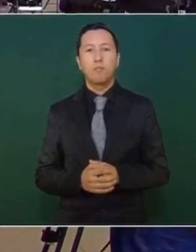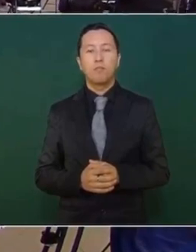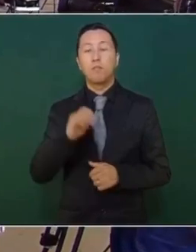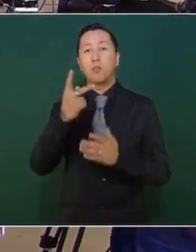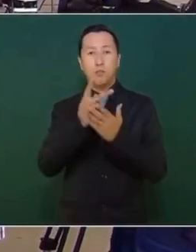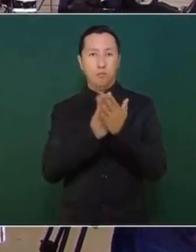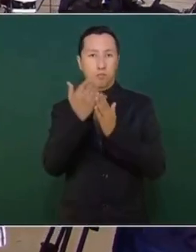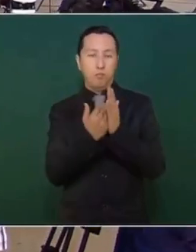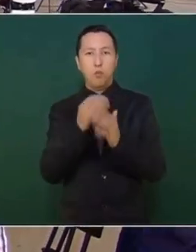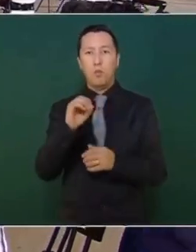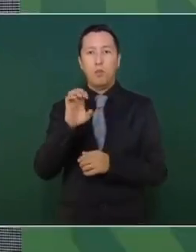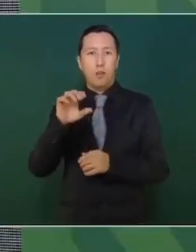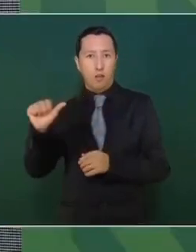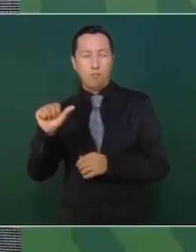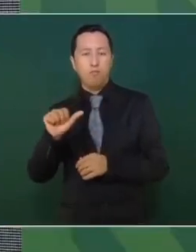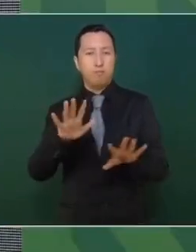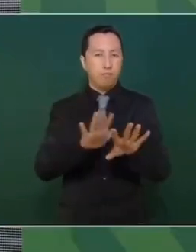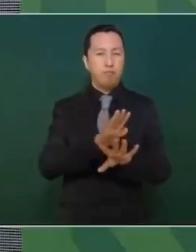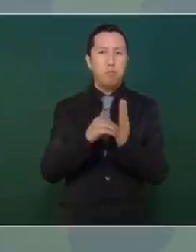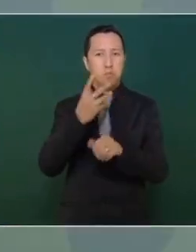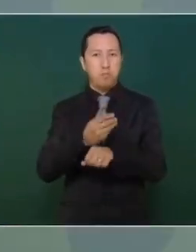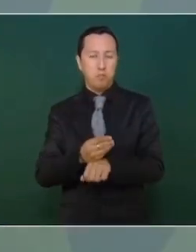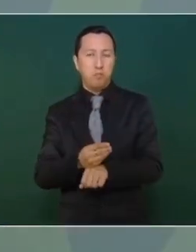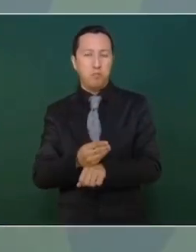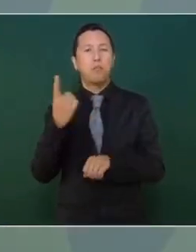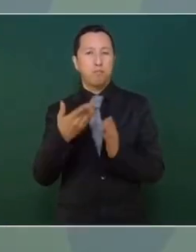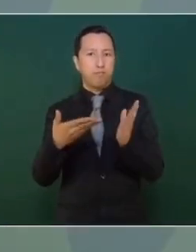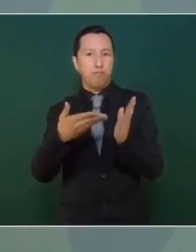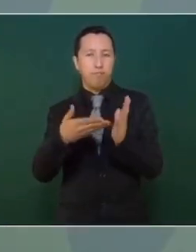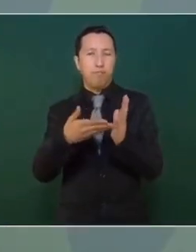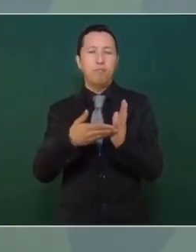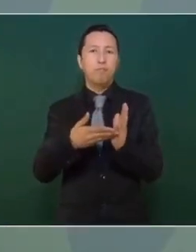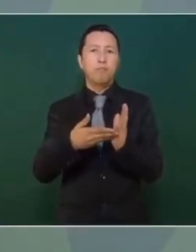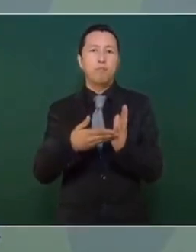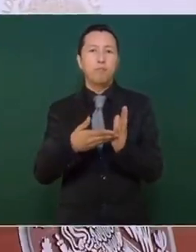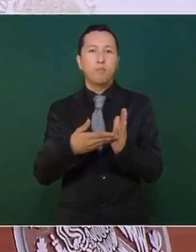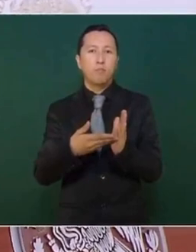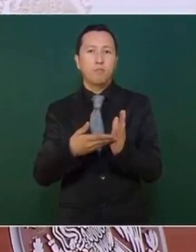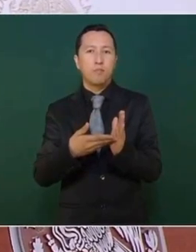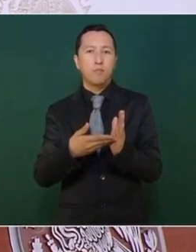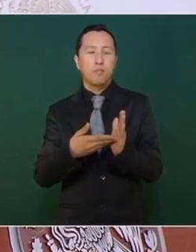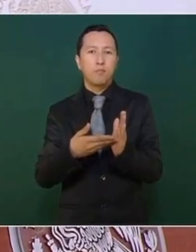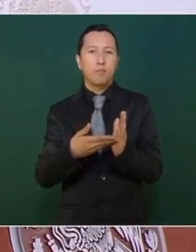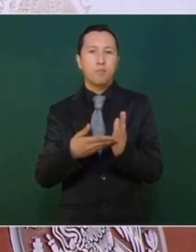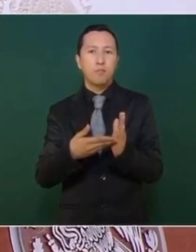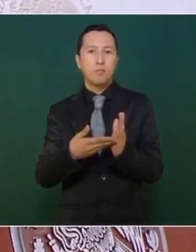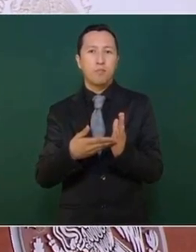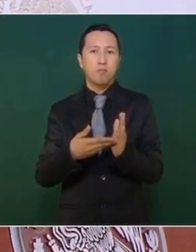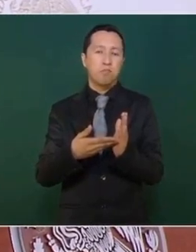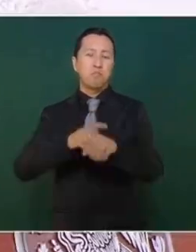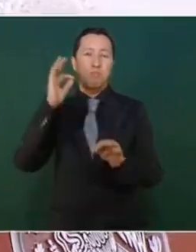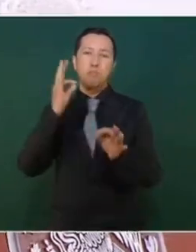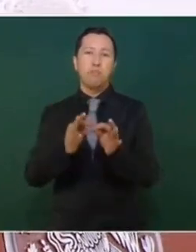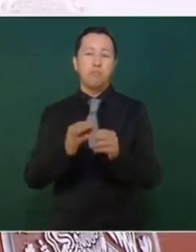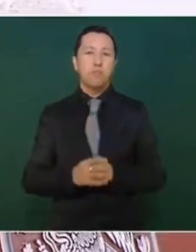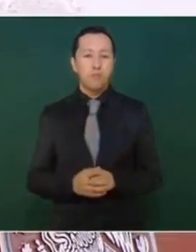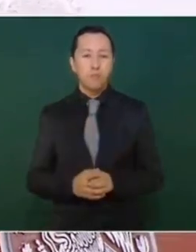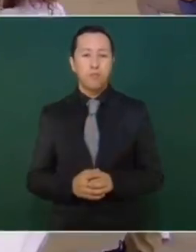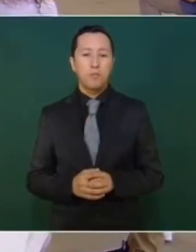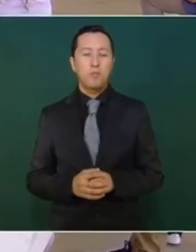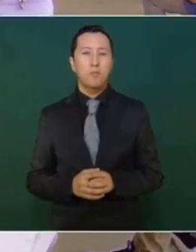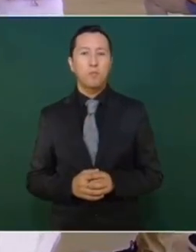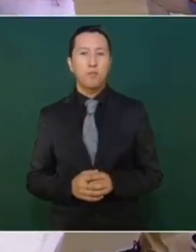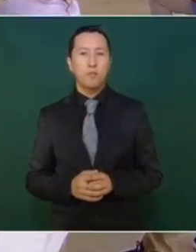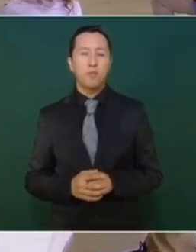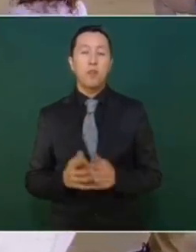ahora está convertida en un instrumento al servicio de poderes hegemónicos.